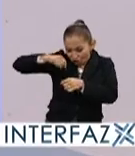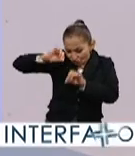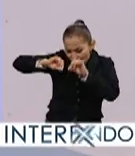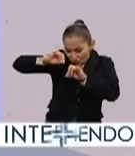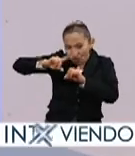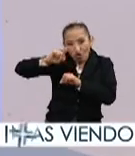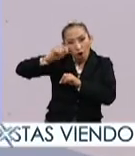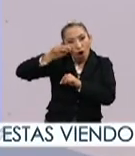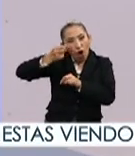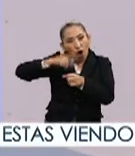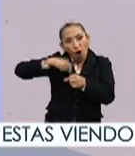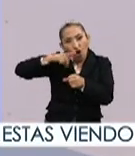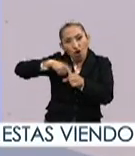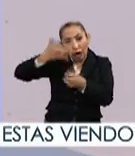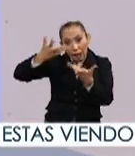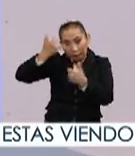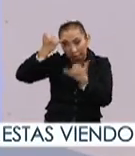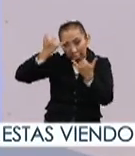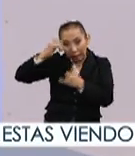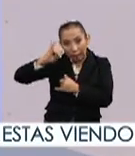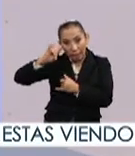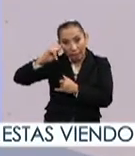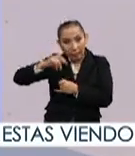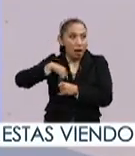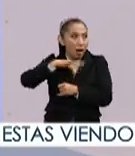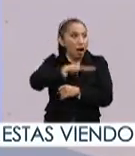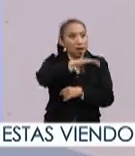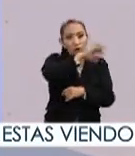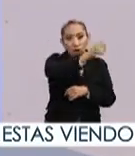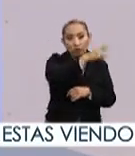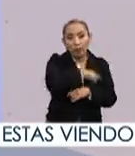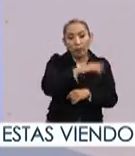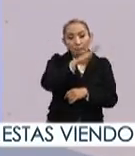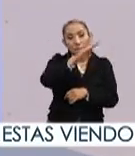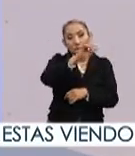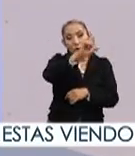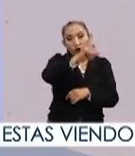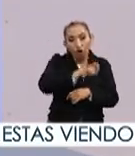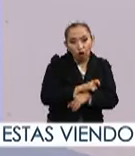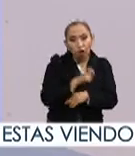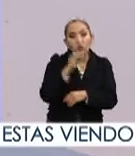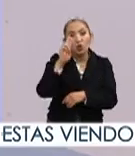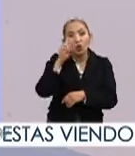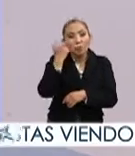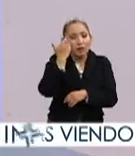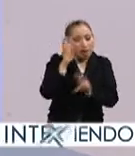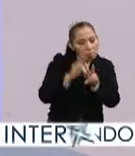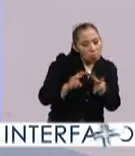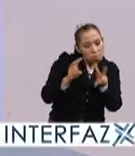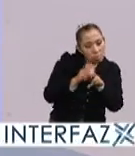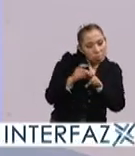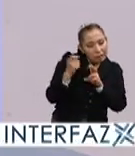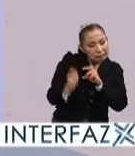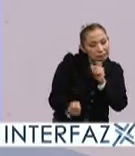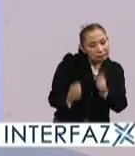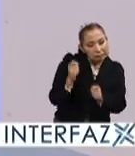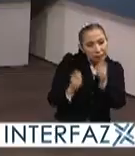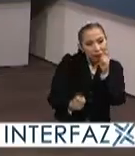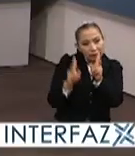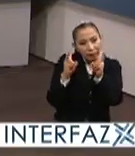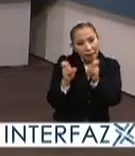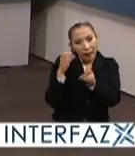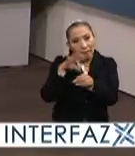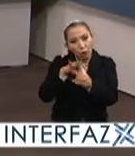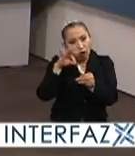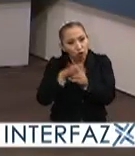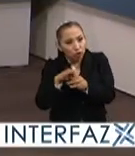los de la tinta que desarrolla el Politécnico. Hemos tenido aquí, por ejemplo, bots de la UNAM que tratan de analizar este tema de